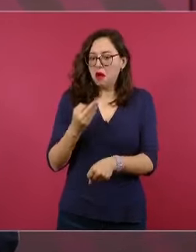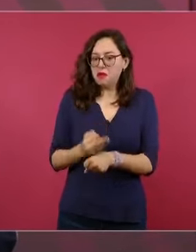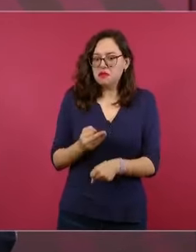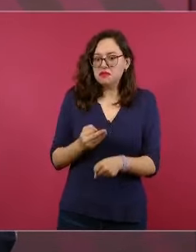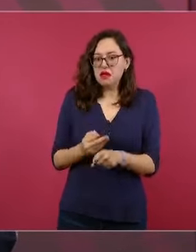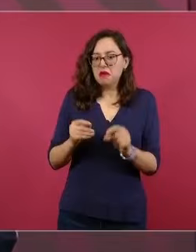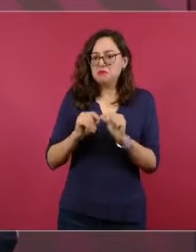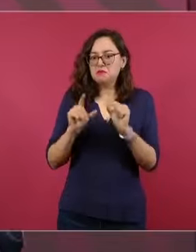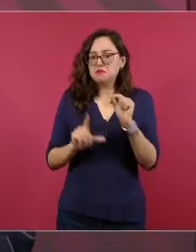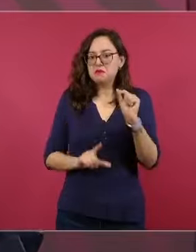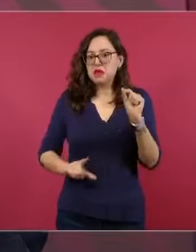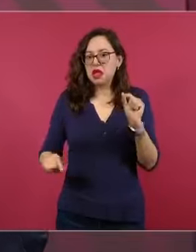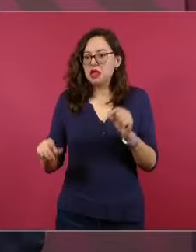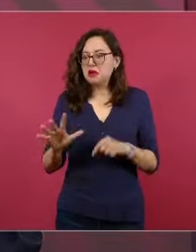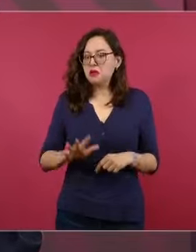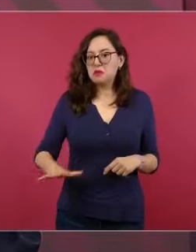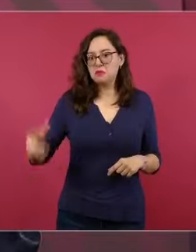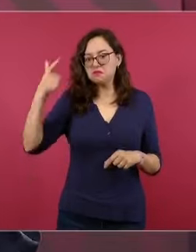es